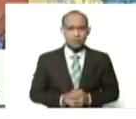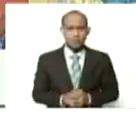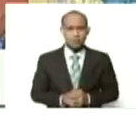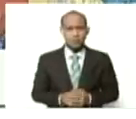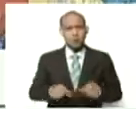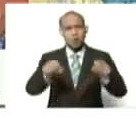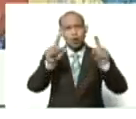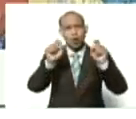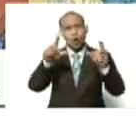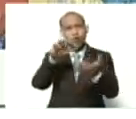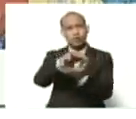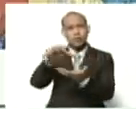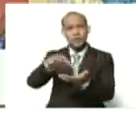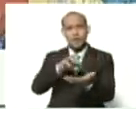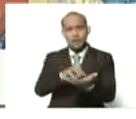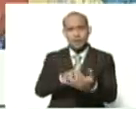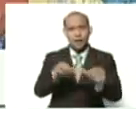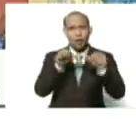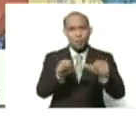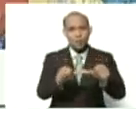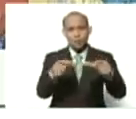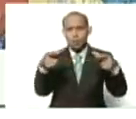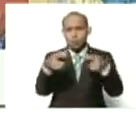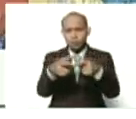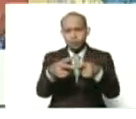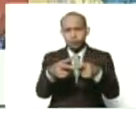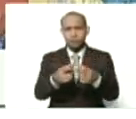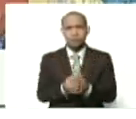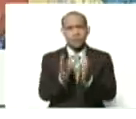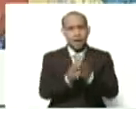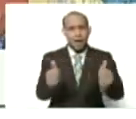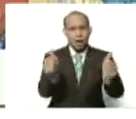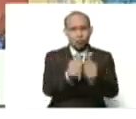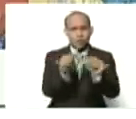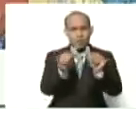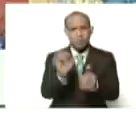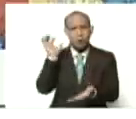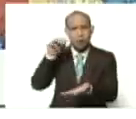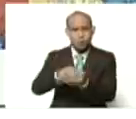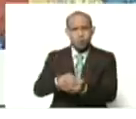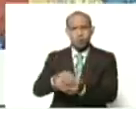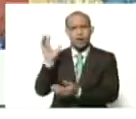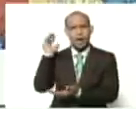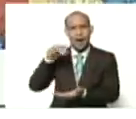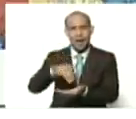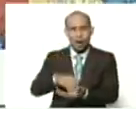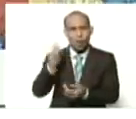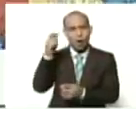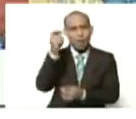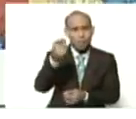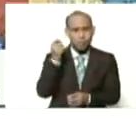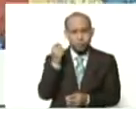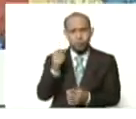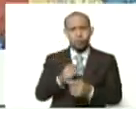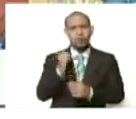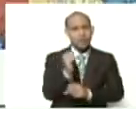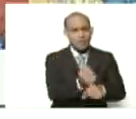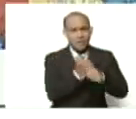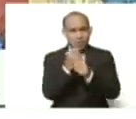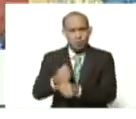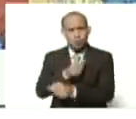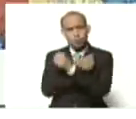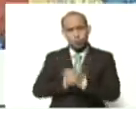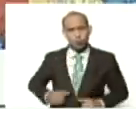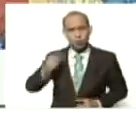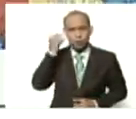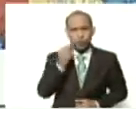11 entidades se mantuvieron con tendencia estable: Anzoátegui, Apure, Aragua, Barinas, Carabobo, Delta Macuro, Guárico, Portuguesa,